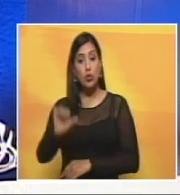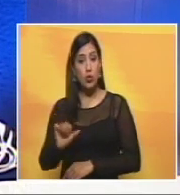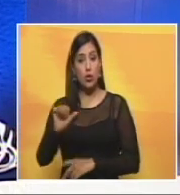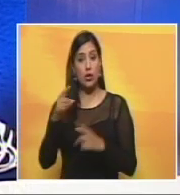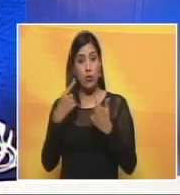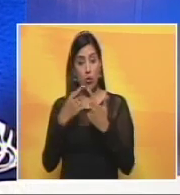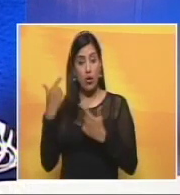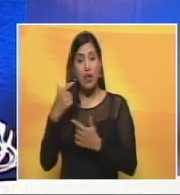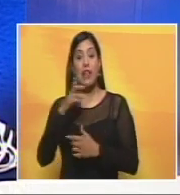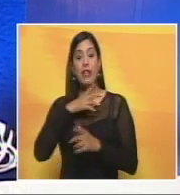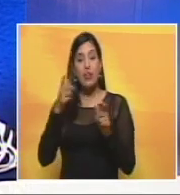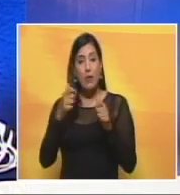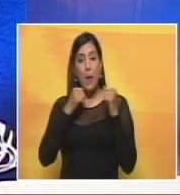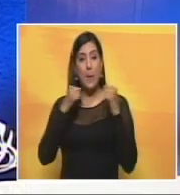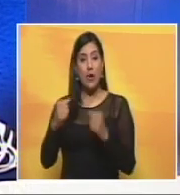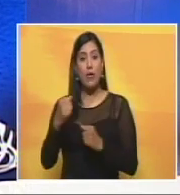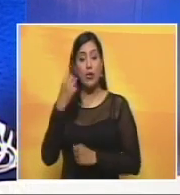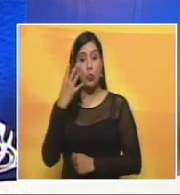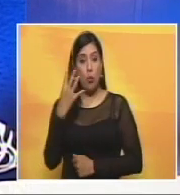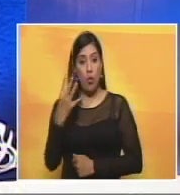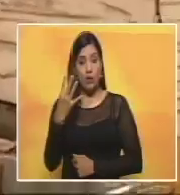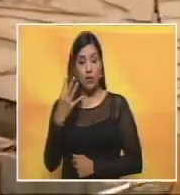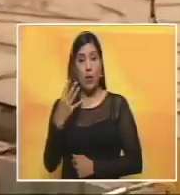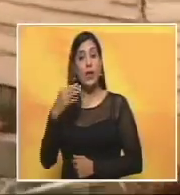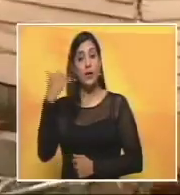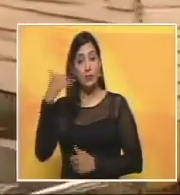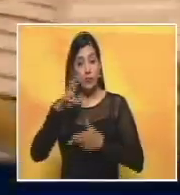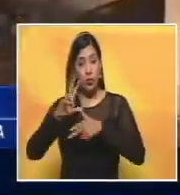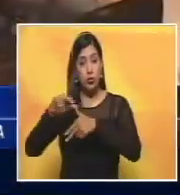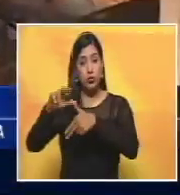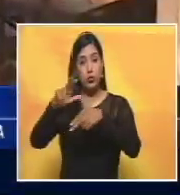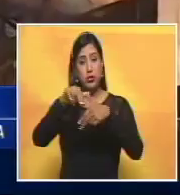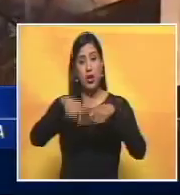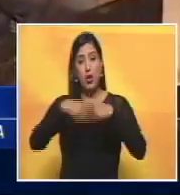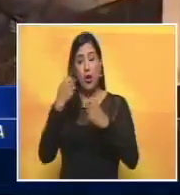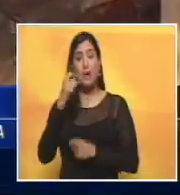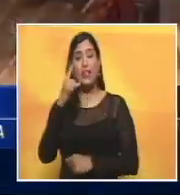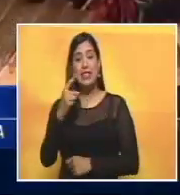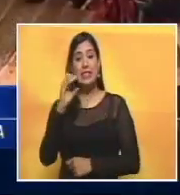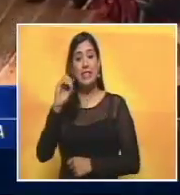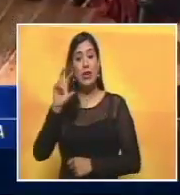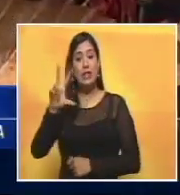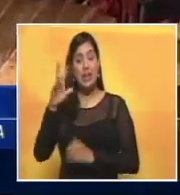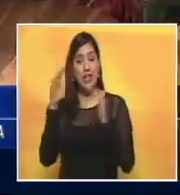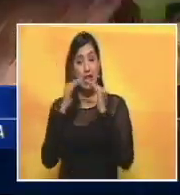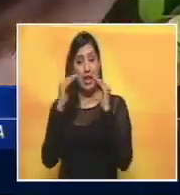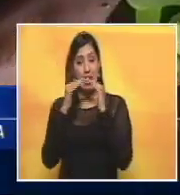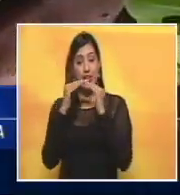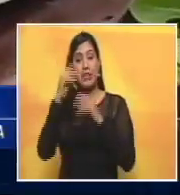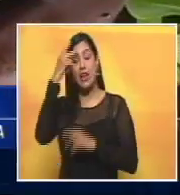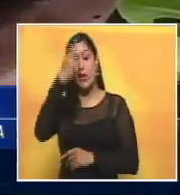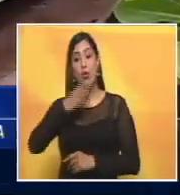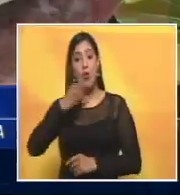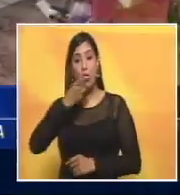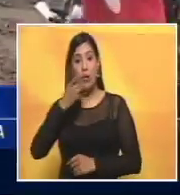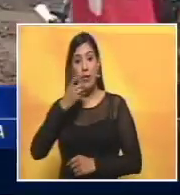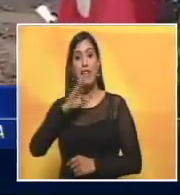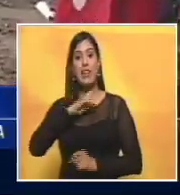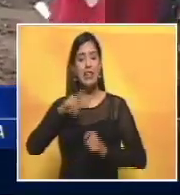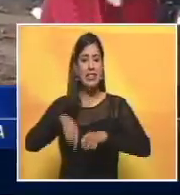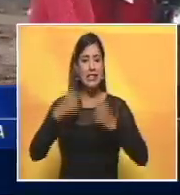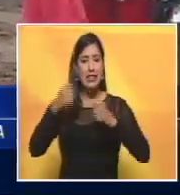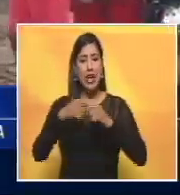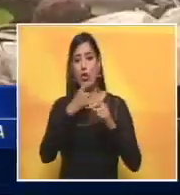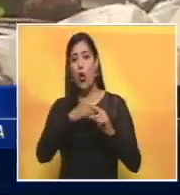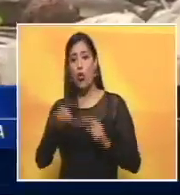las Bahamas, reduciendo su fuerza a categoría 4. El paso del ciclón destruyó 103 viviendas en República Dominicana y causó